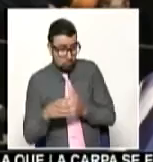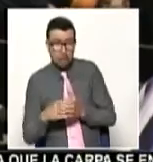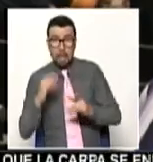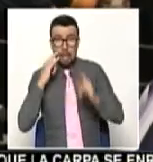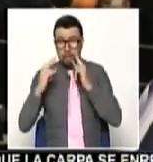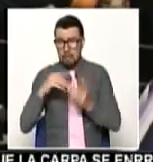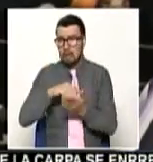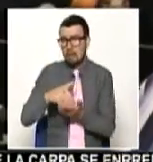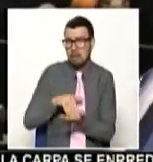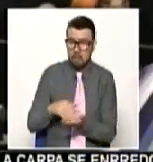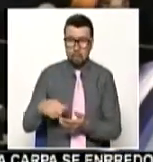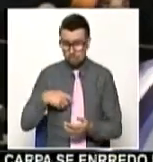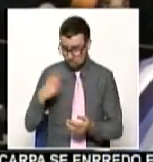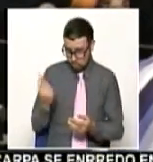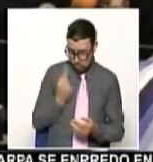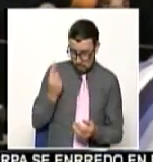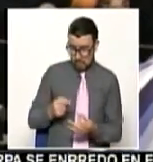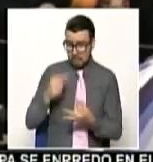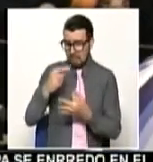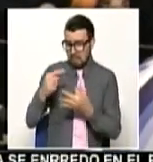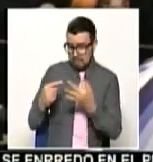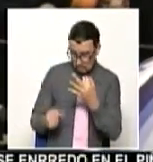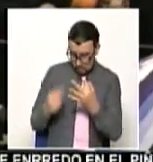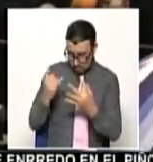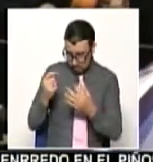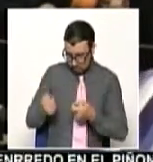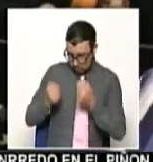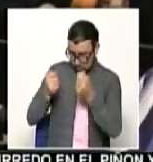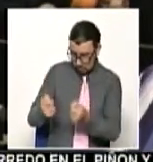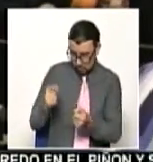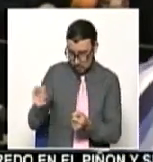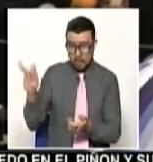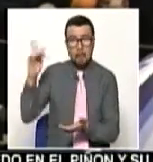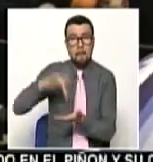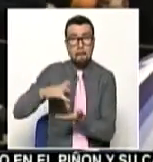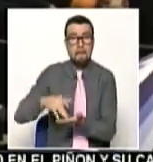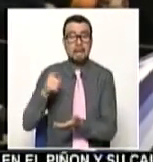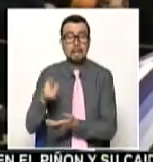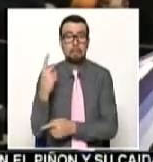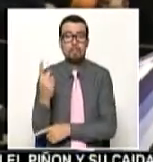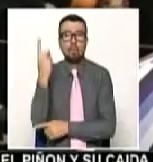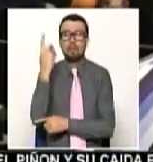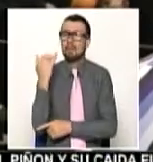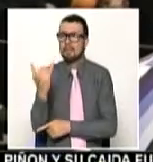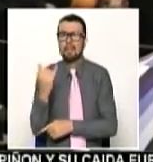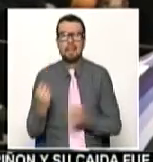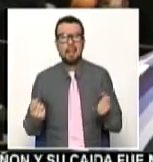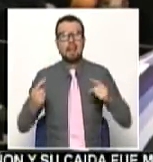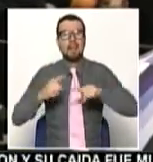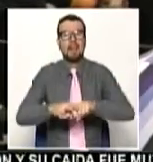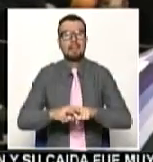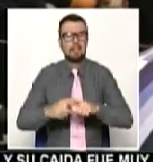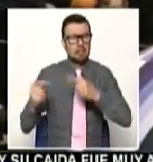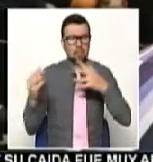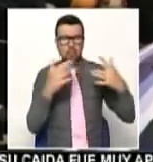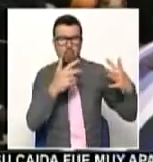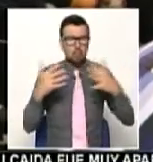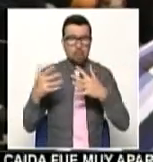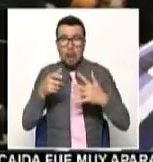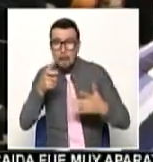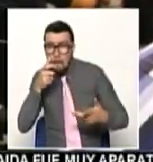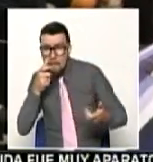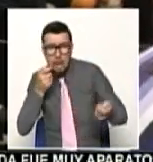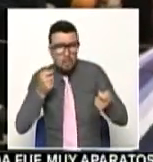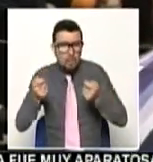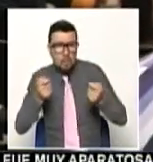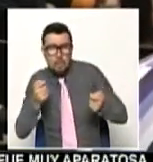han asignado tres funciones de hacerle seguimiento a la participación política de los excombatientes, de hacerle